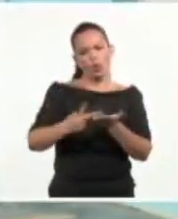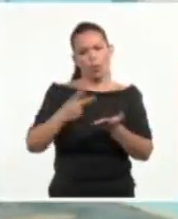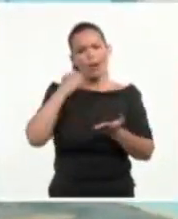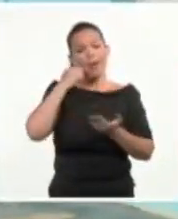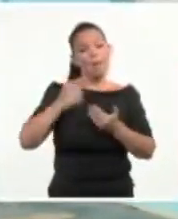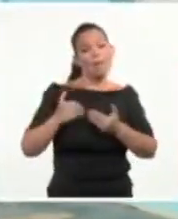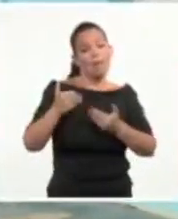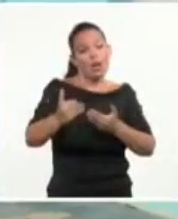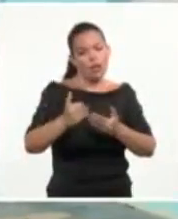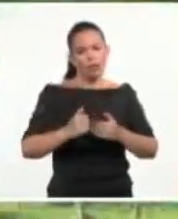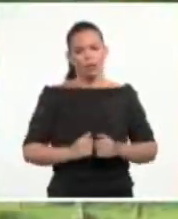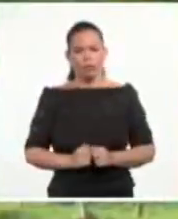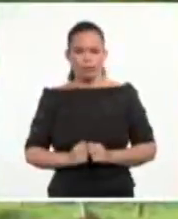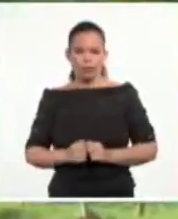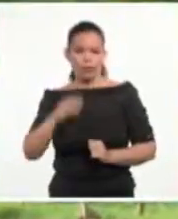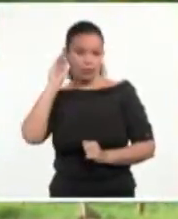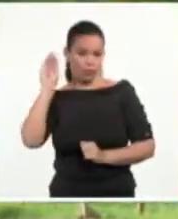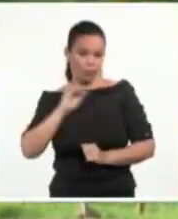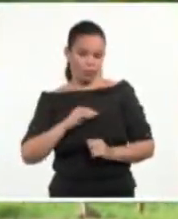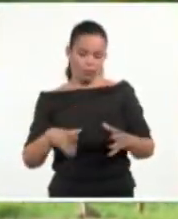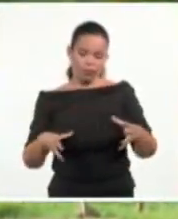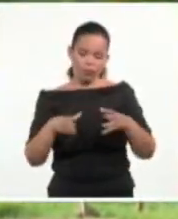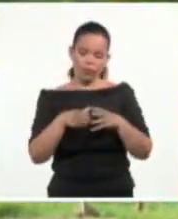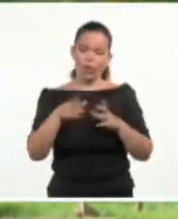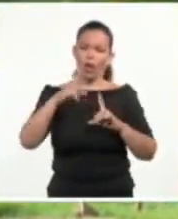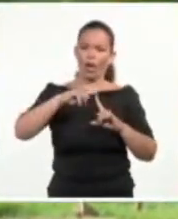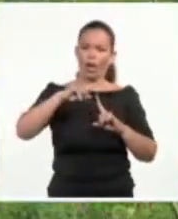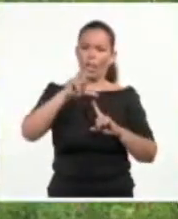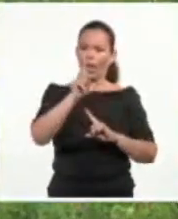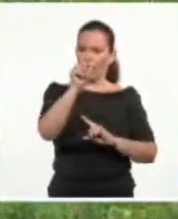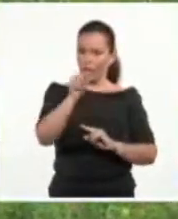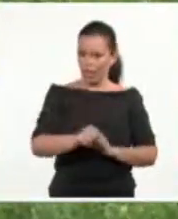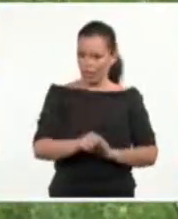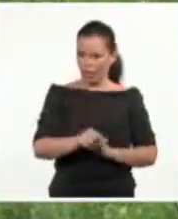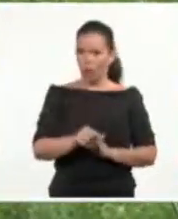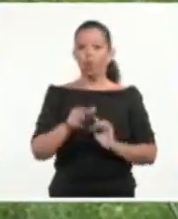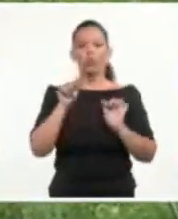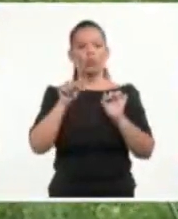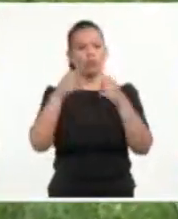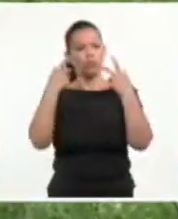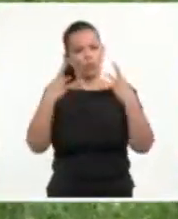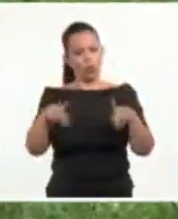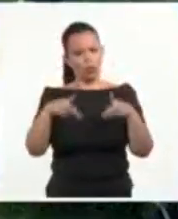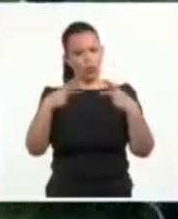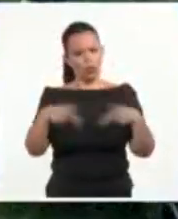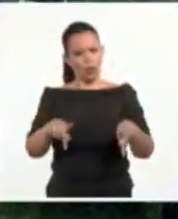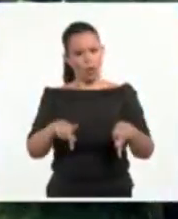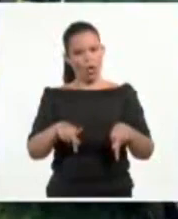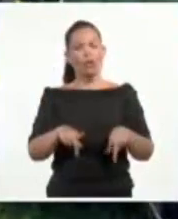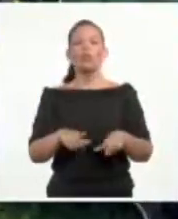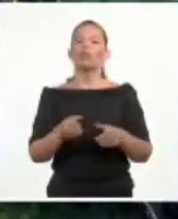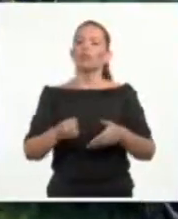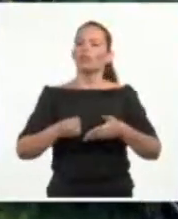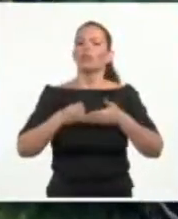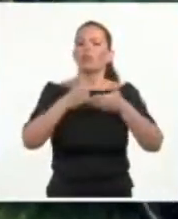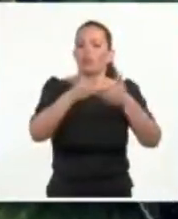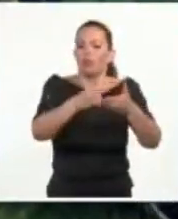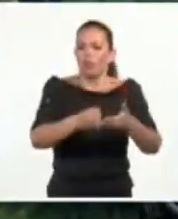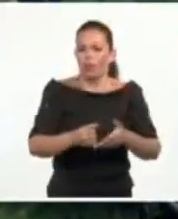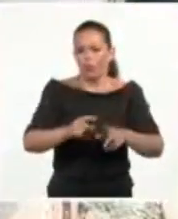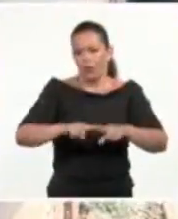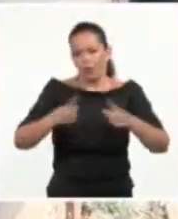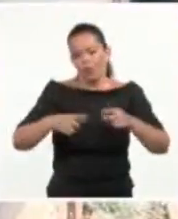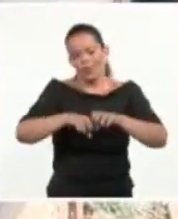trabajo abnegado de linieros, técnicos y otros miembros de las diferentes brigadas es reconocido por un pueblo que en medio de una